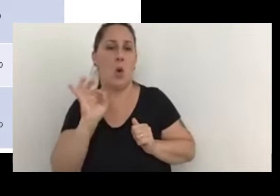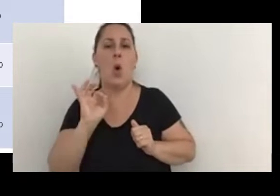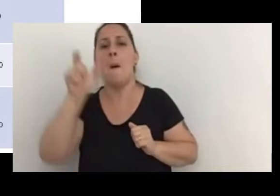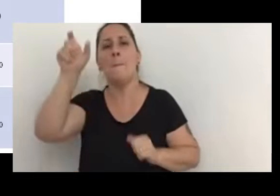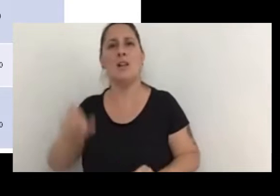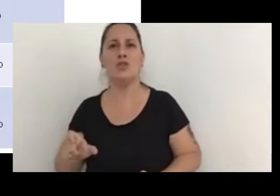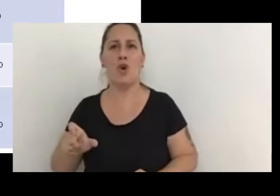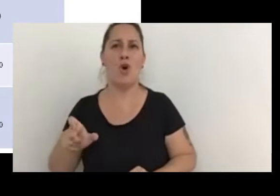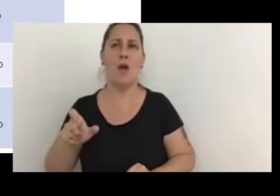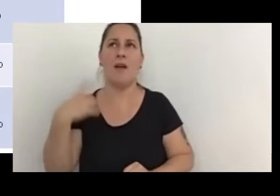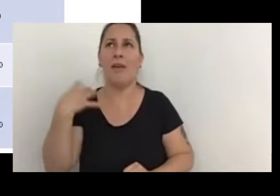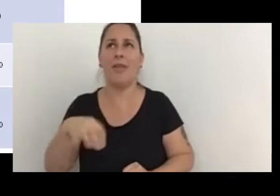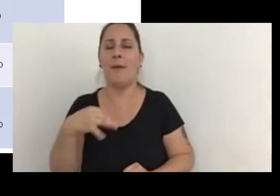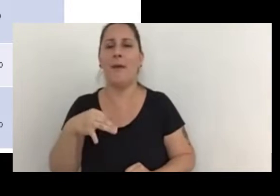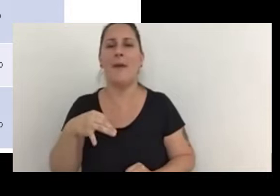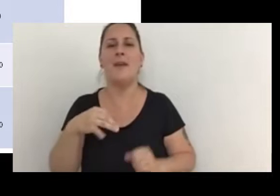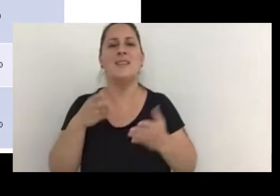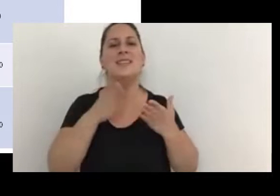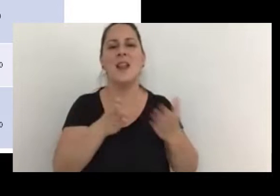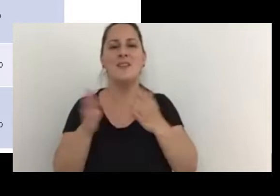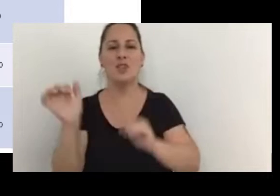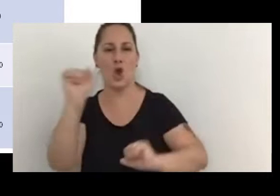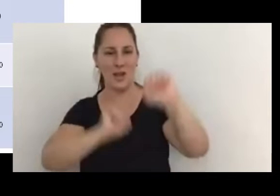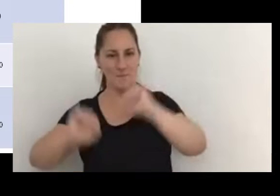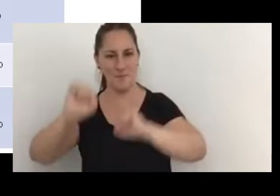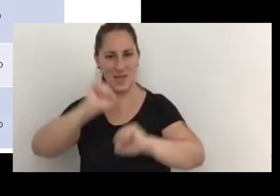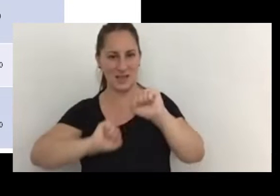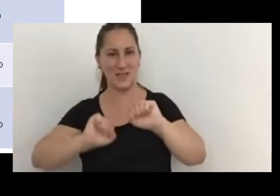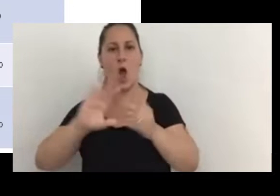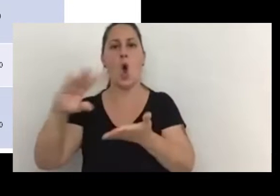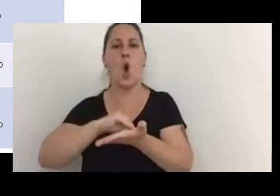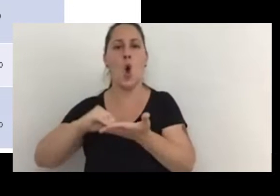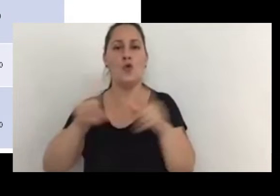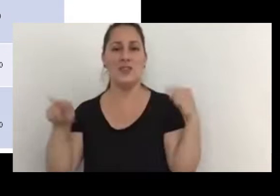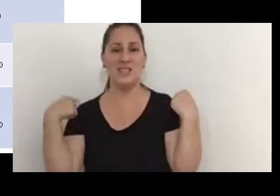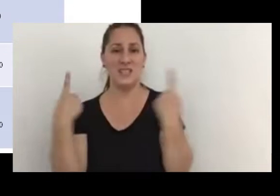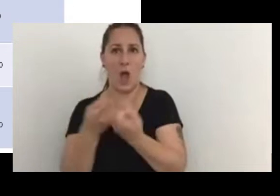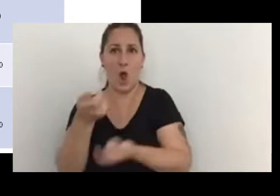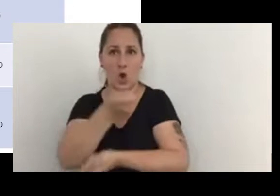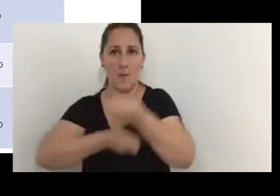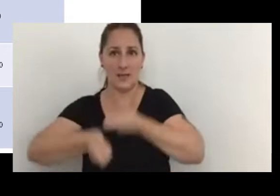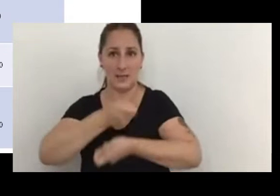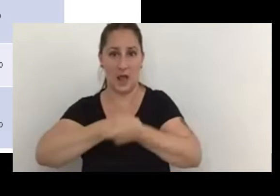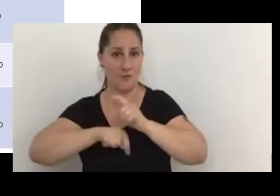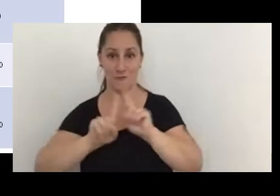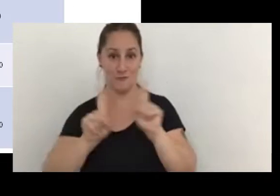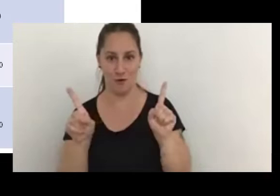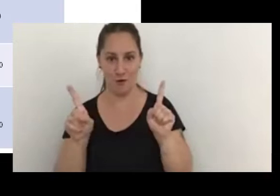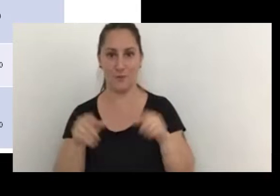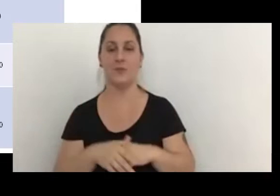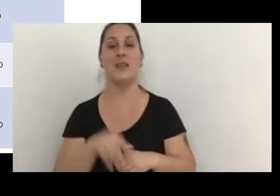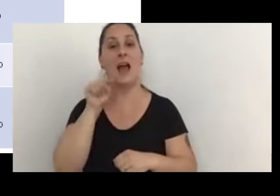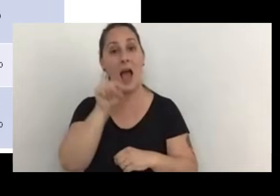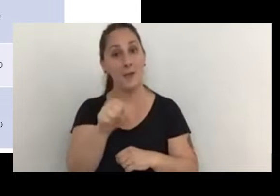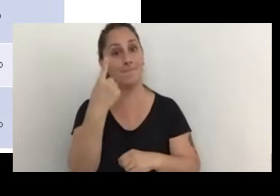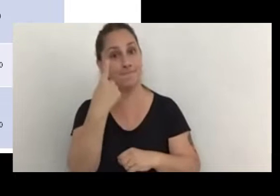que haga servicios de limpieza en una oficina comercial. En ese caso, cuidado porque